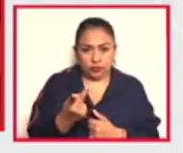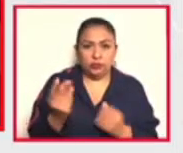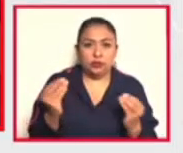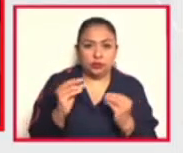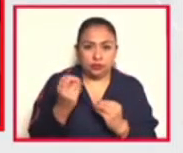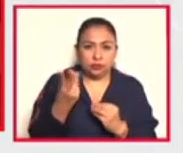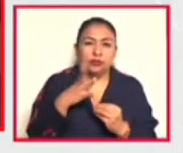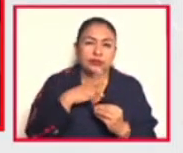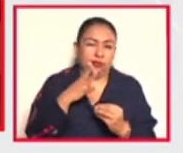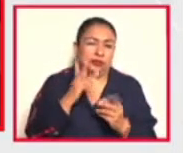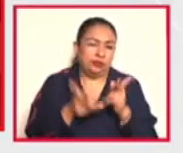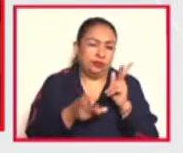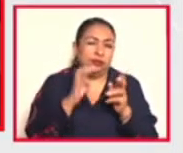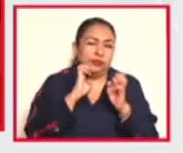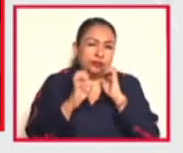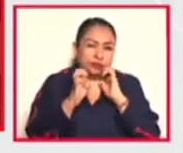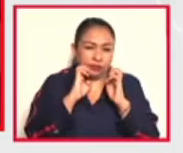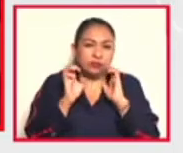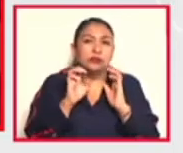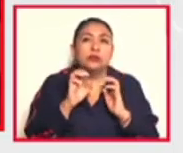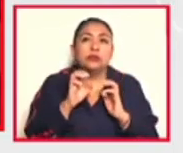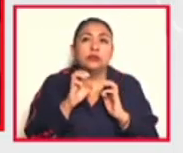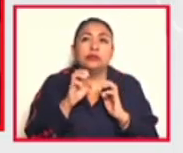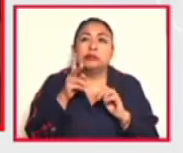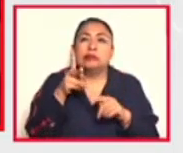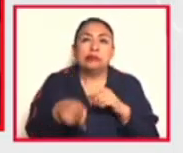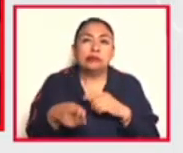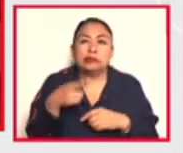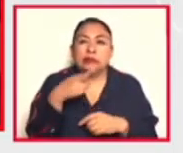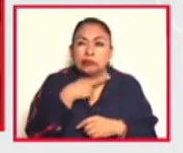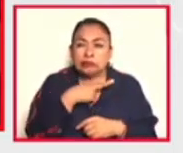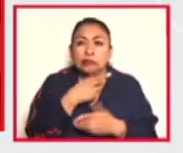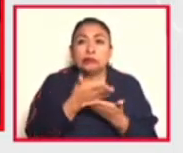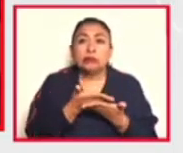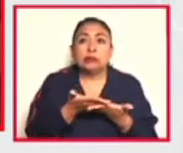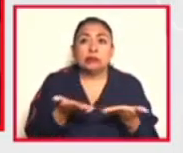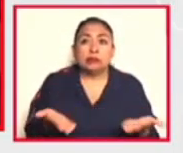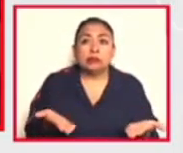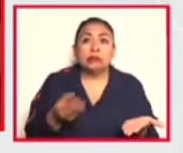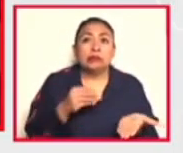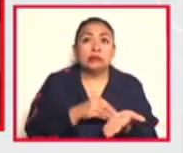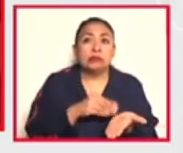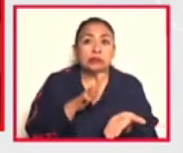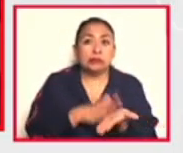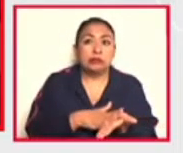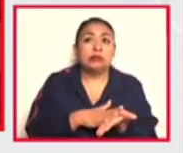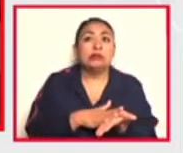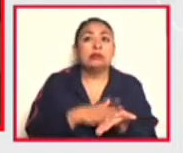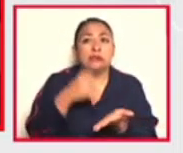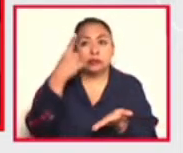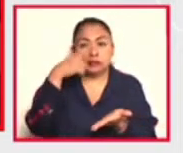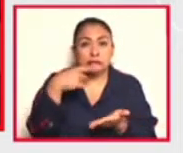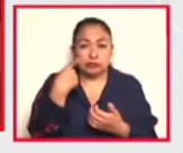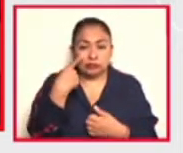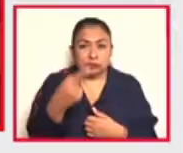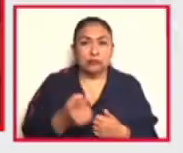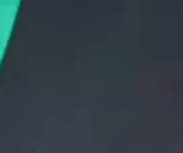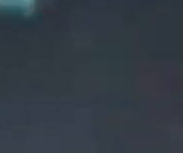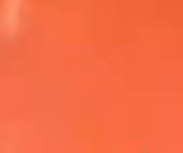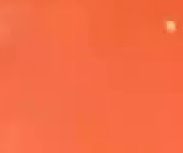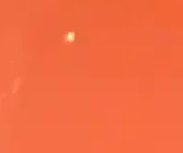charla. Ya volvemos en unos instantes y, bueno, mientras, a tomar nota de esta conversación para no perderla.